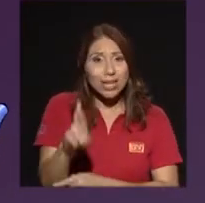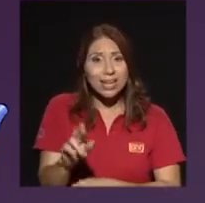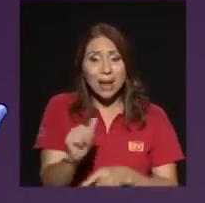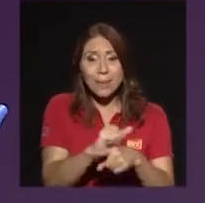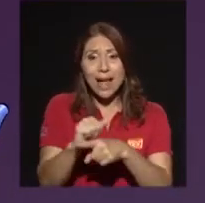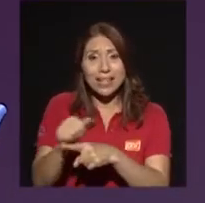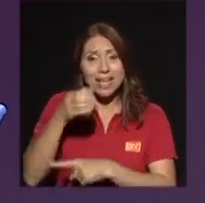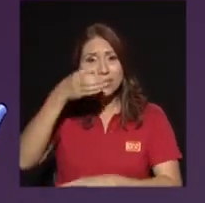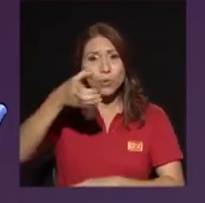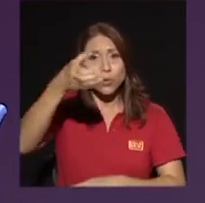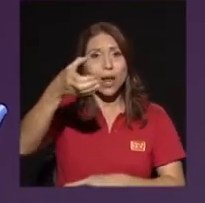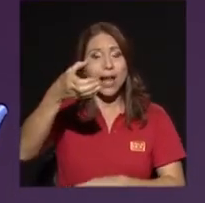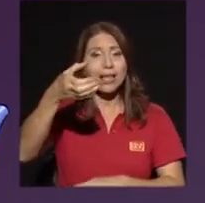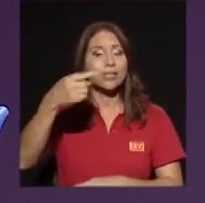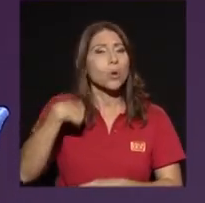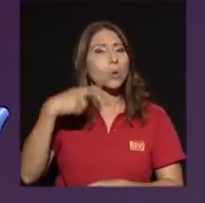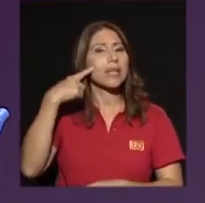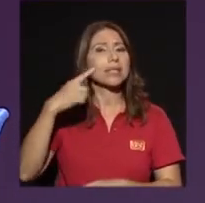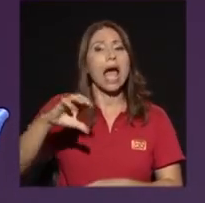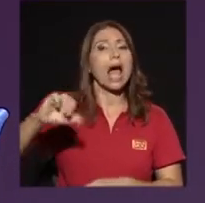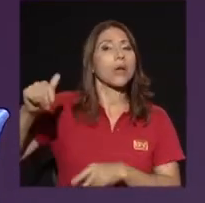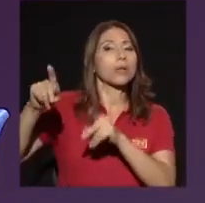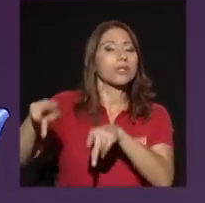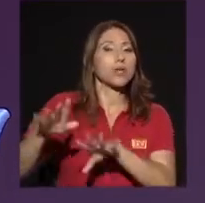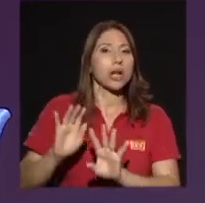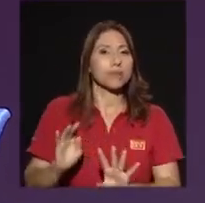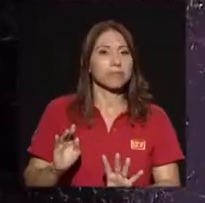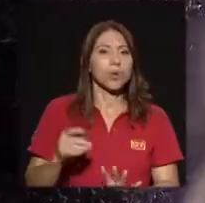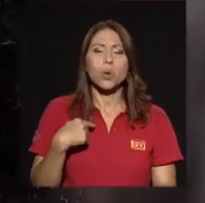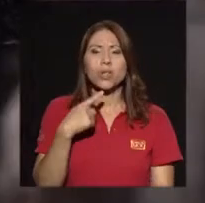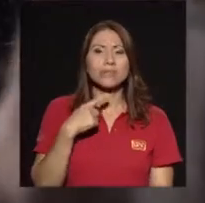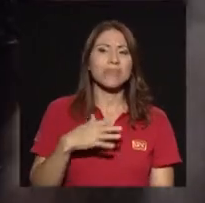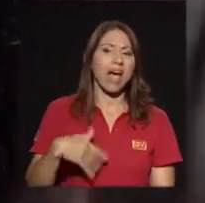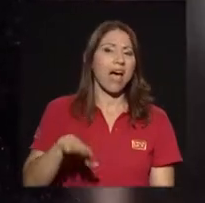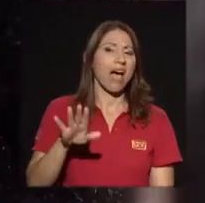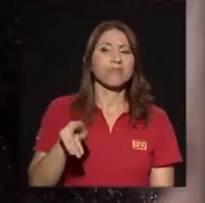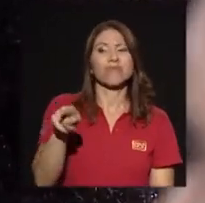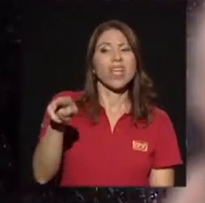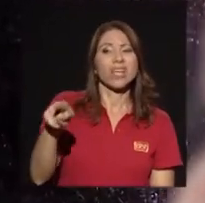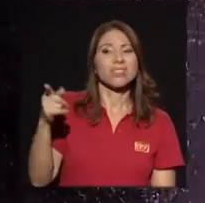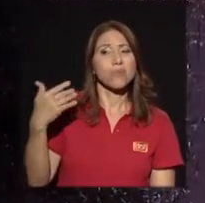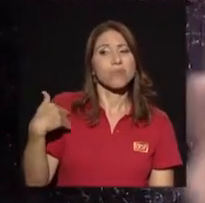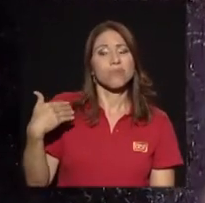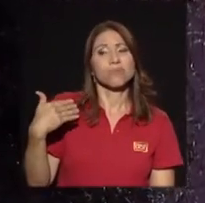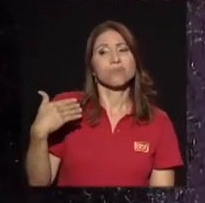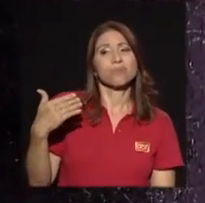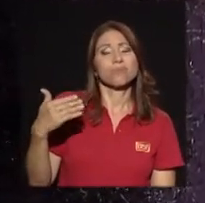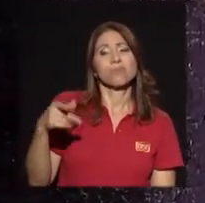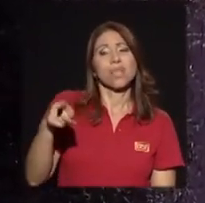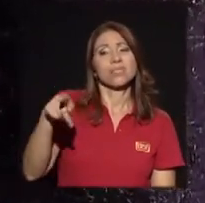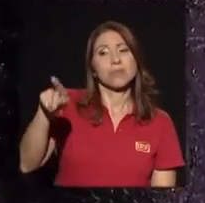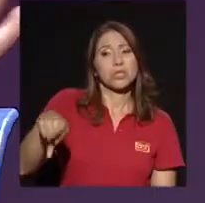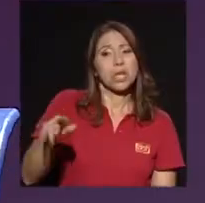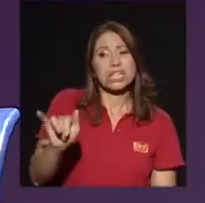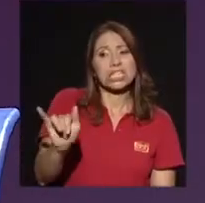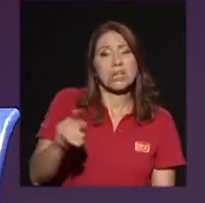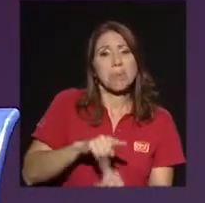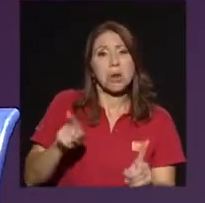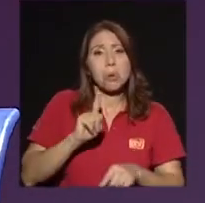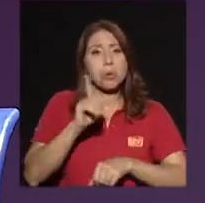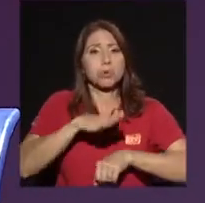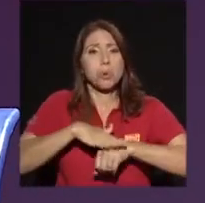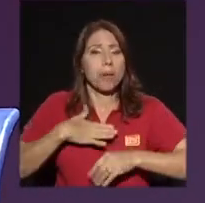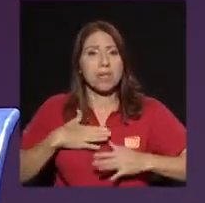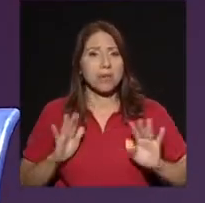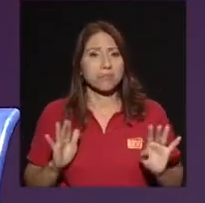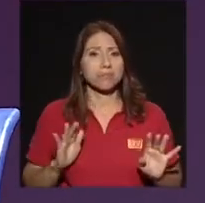ser muy del otro, ¿verdad? Uh-huh. Muy de, ah, no, ese muchachito es así, pero no es mi culpa. Eso no